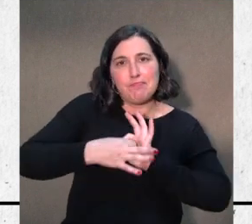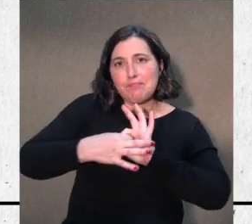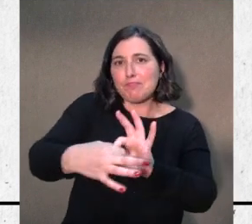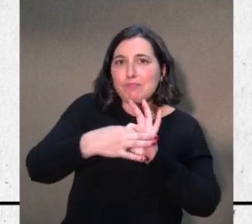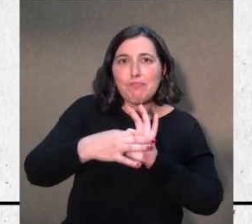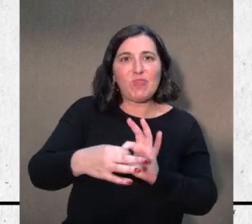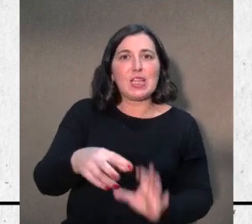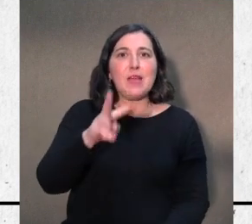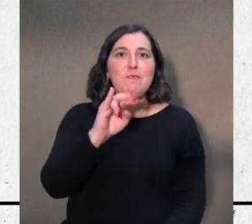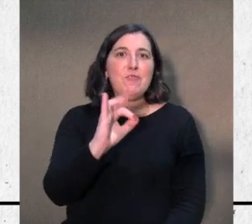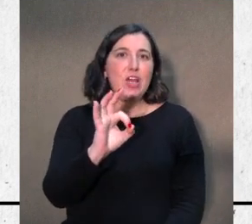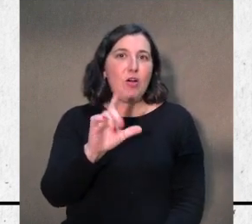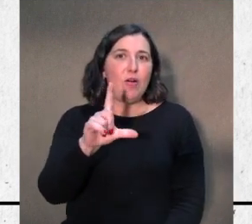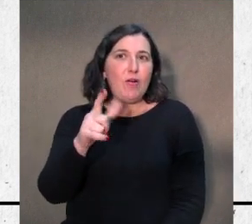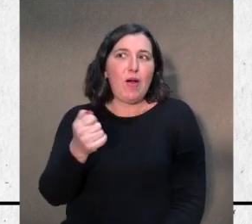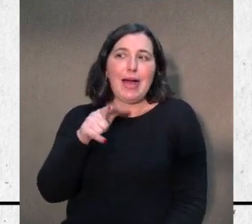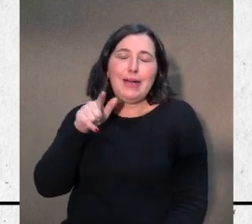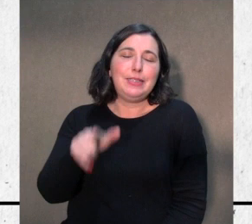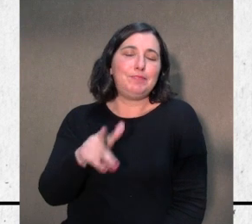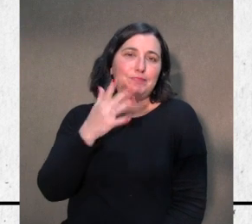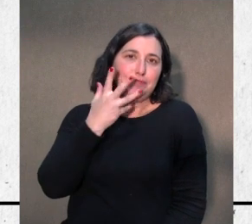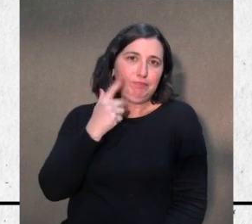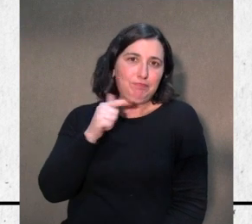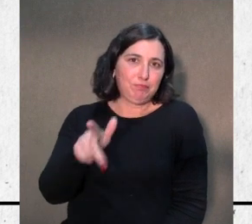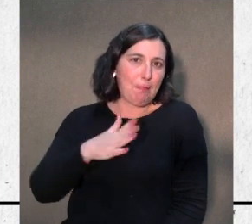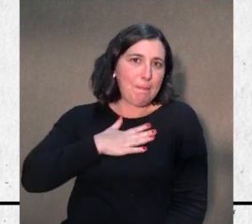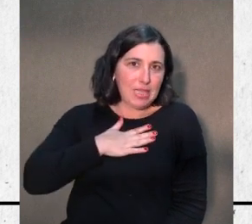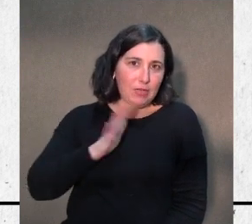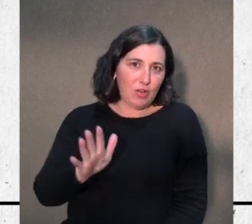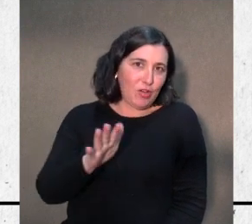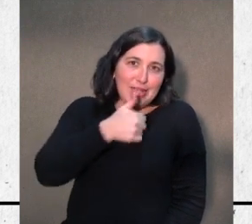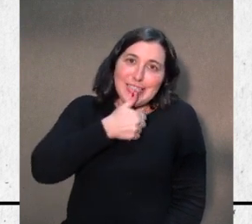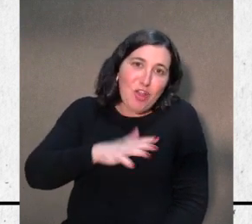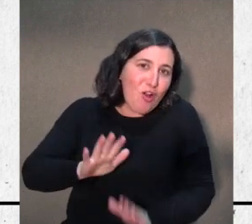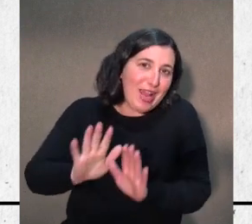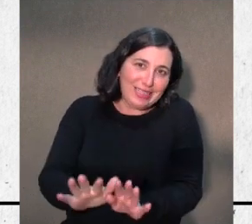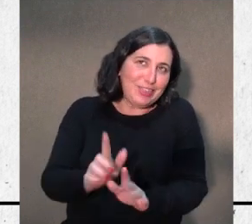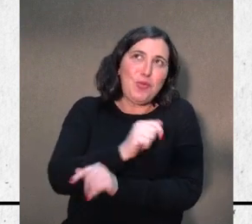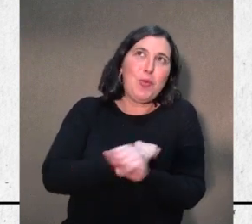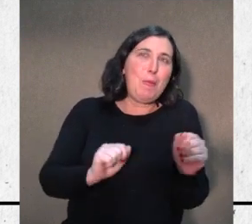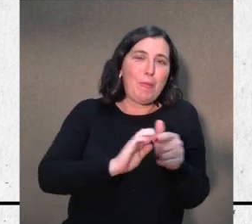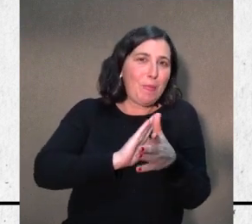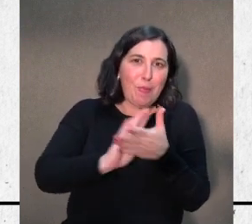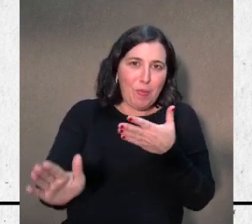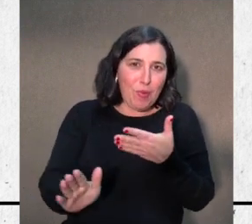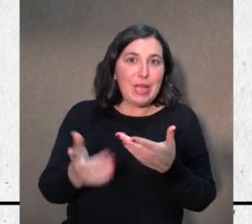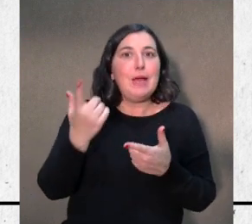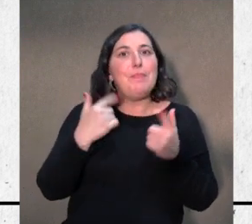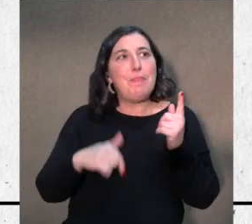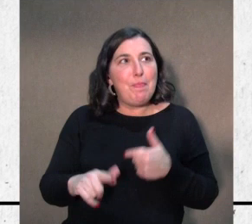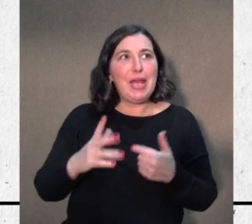ahí, no tuve escape, pero... O sea, hay una gran cuota de elección personal, obviamente nadie me obligó,